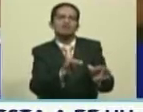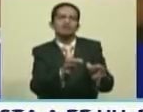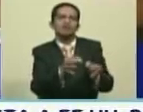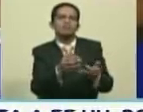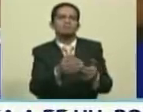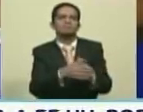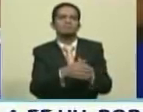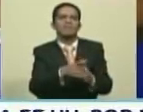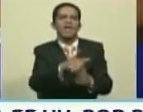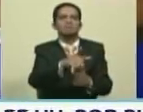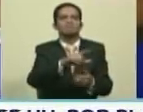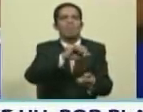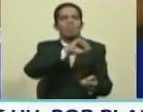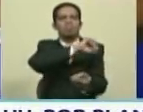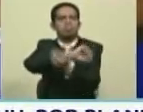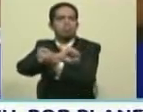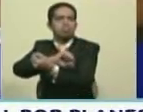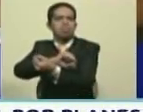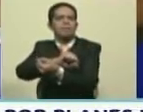Es